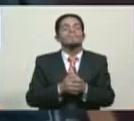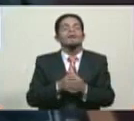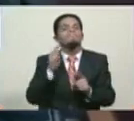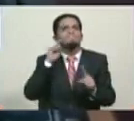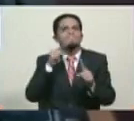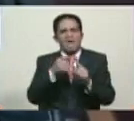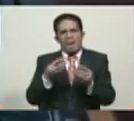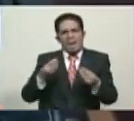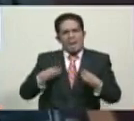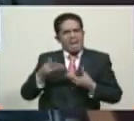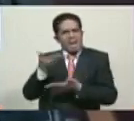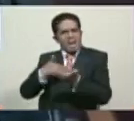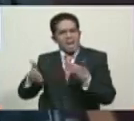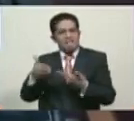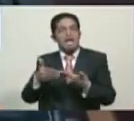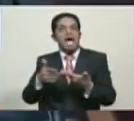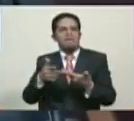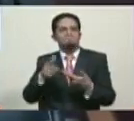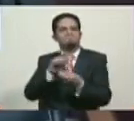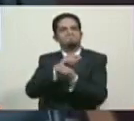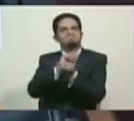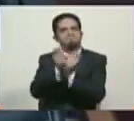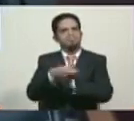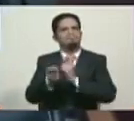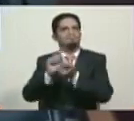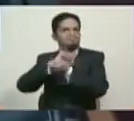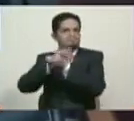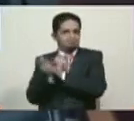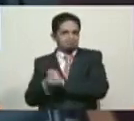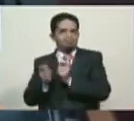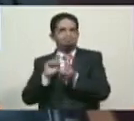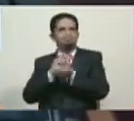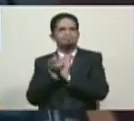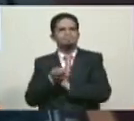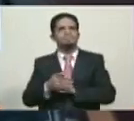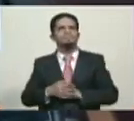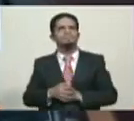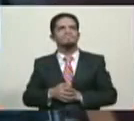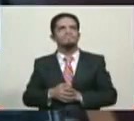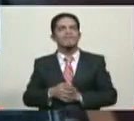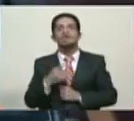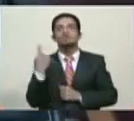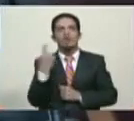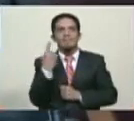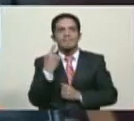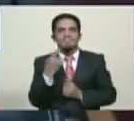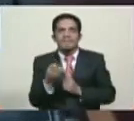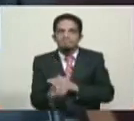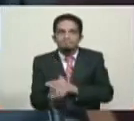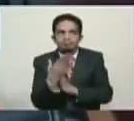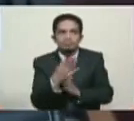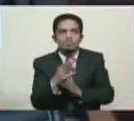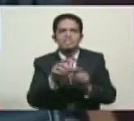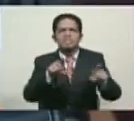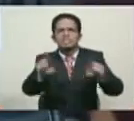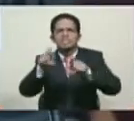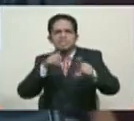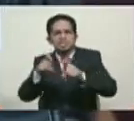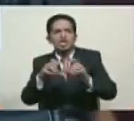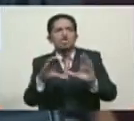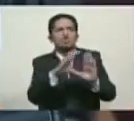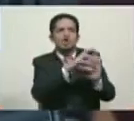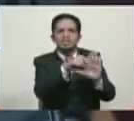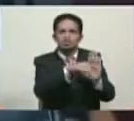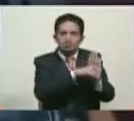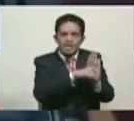sociedad sufrían un punto de quiebre importante. No bastaba solo la constituyente, no bastaba solo la